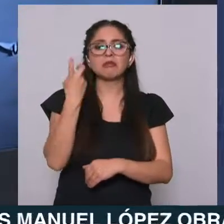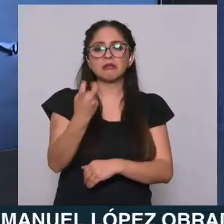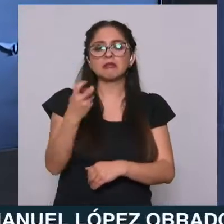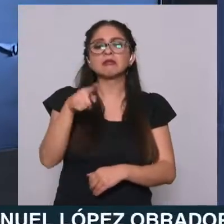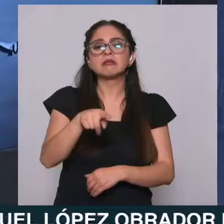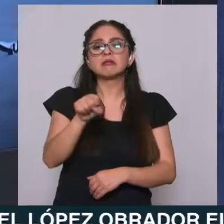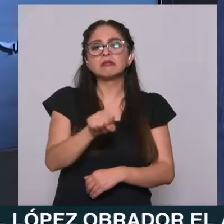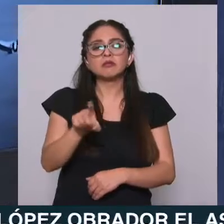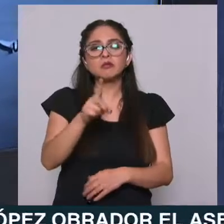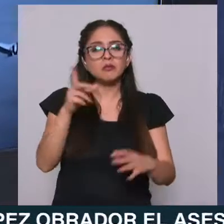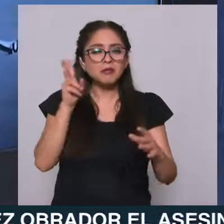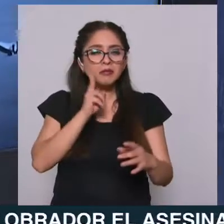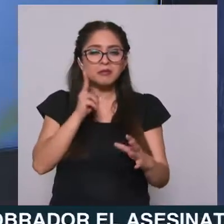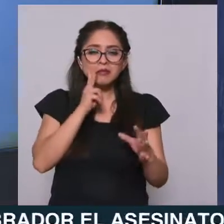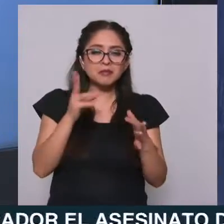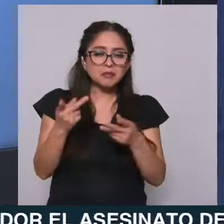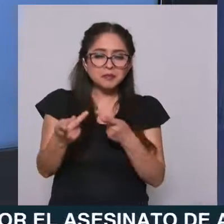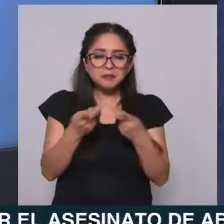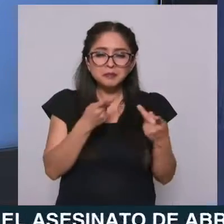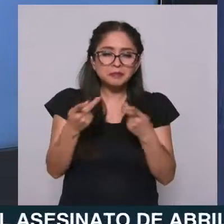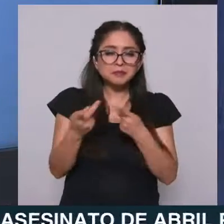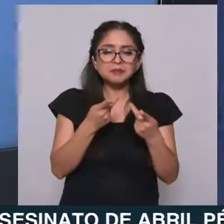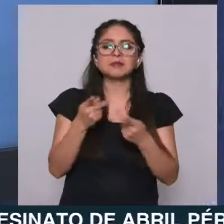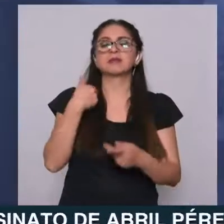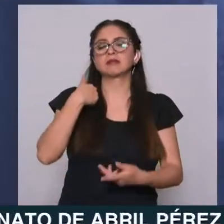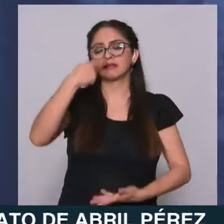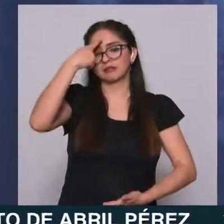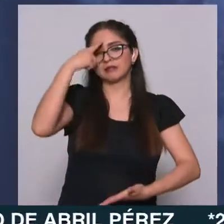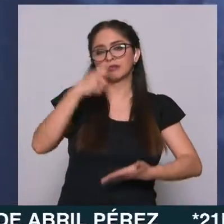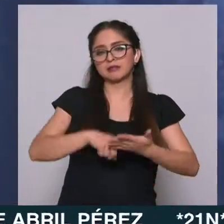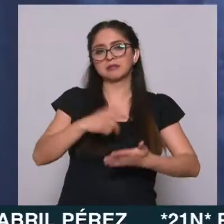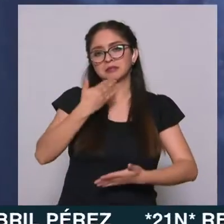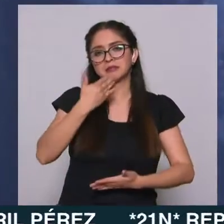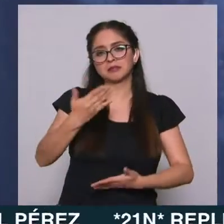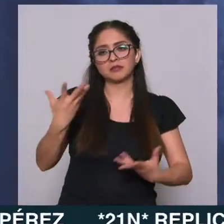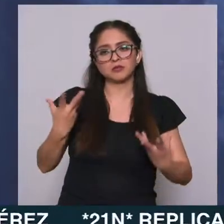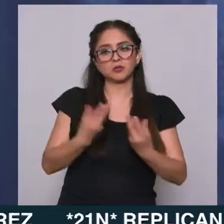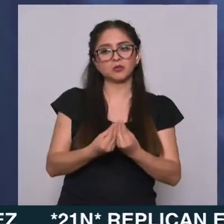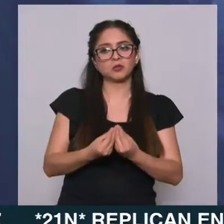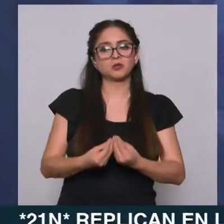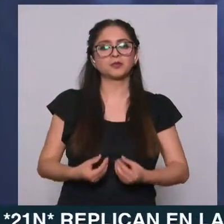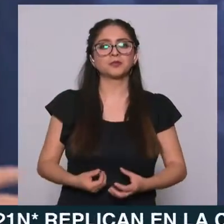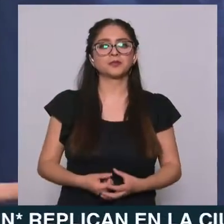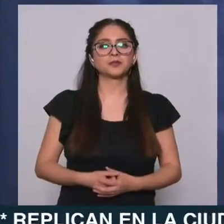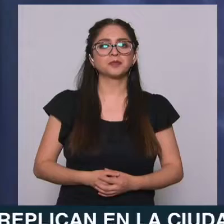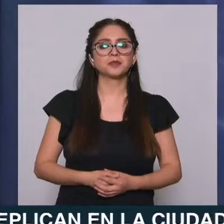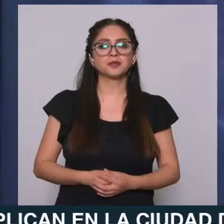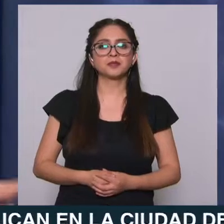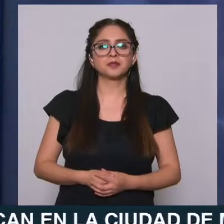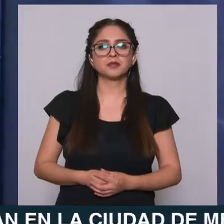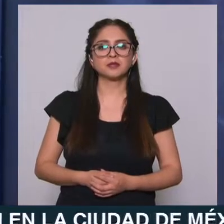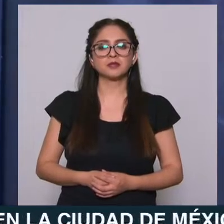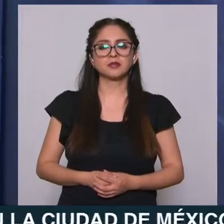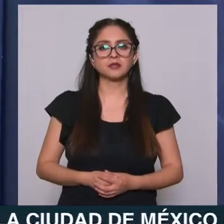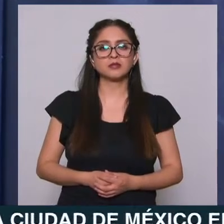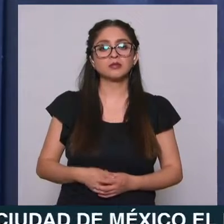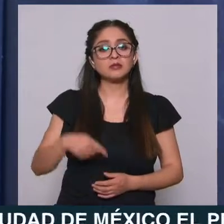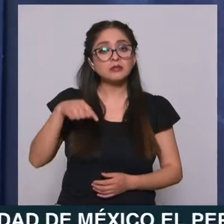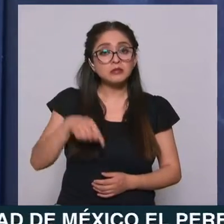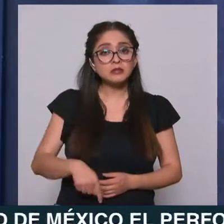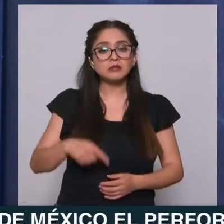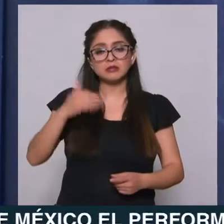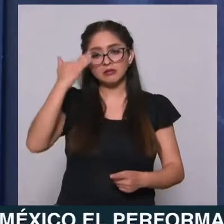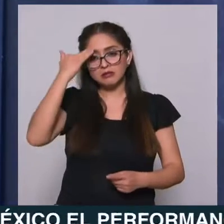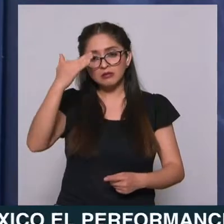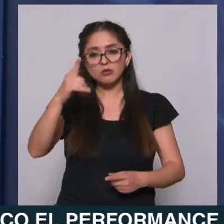todos los elementos se acomoden y yo creo que va a ser un gran fin de semana para mí. Justo, tuviste durante toda la temporada algunos problemas